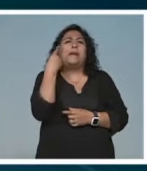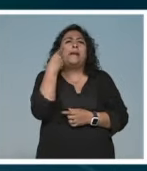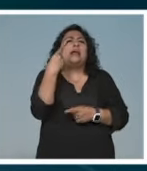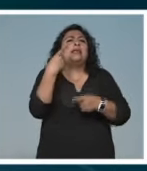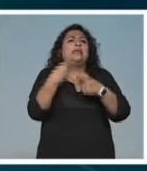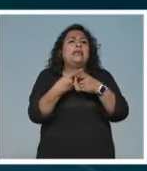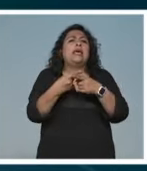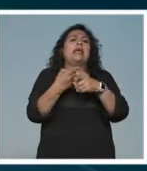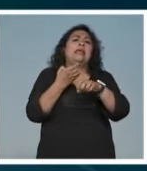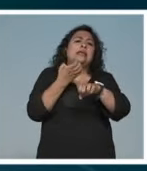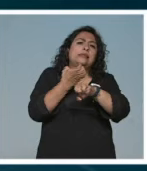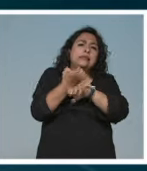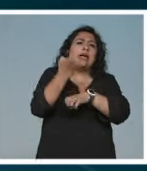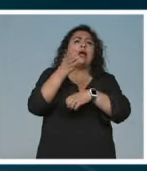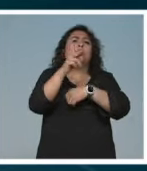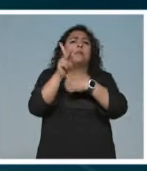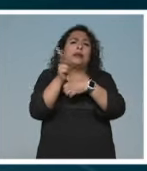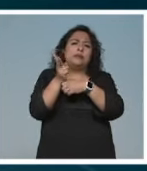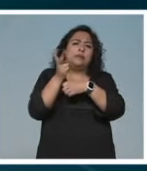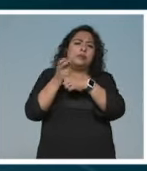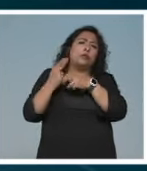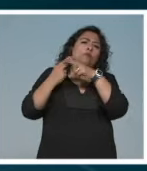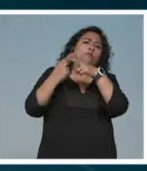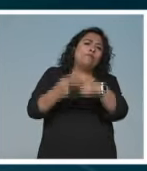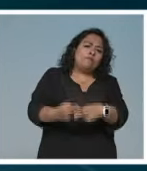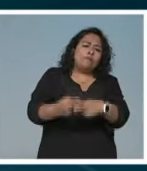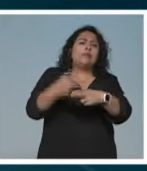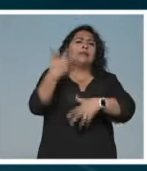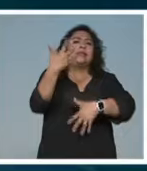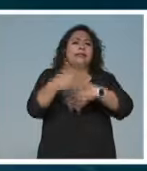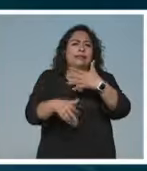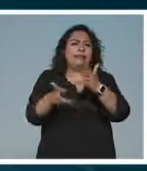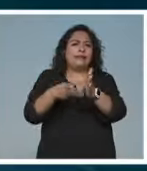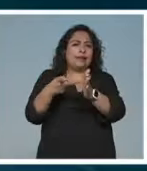el estado y país invitados de esta 15ª edición.